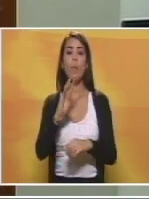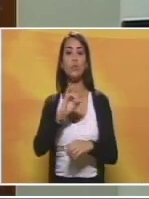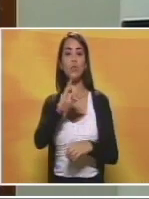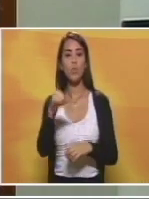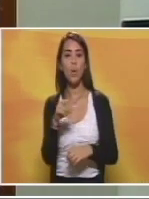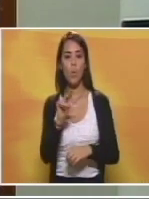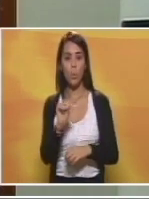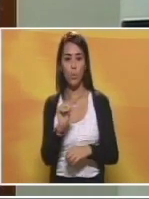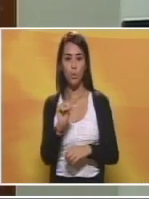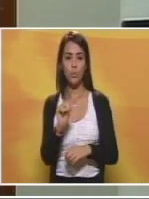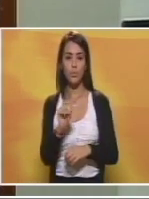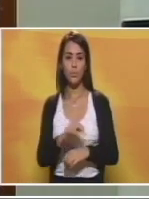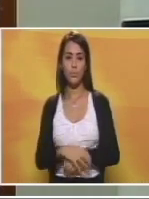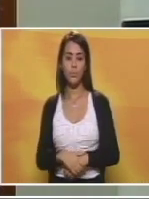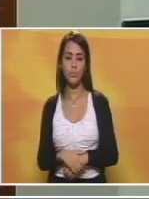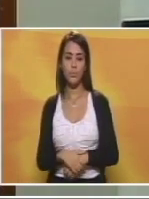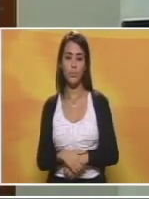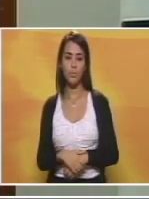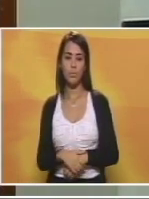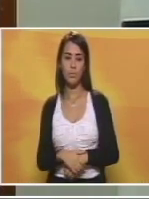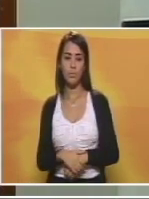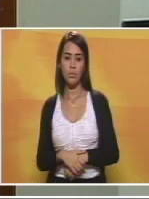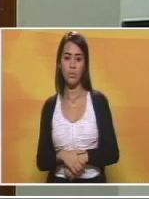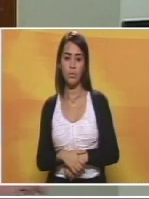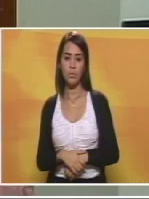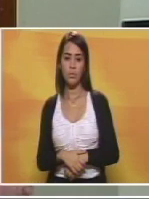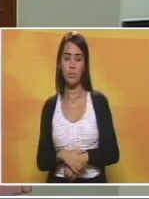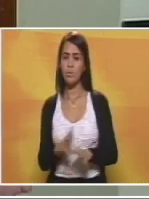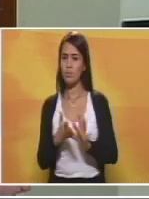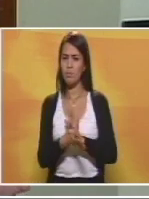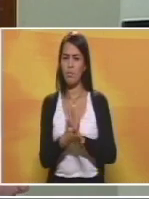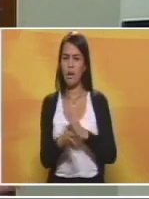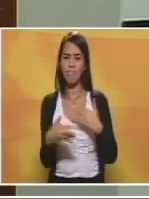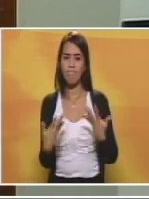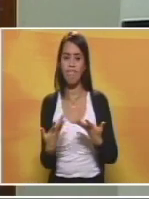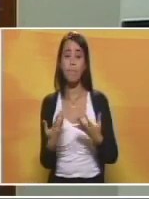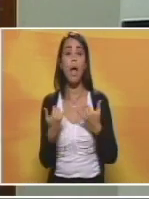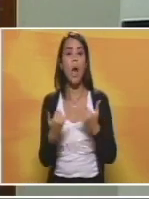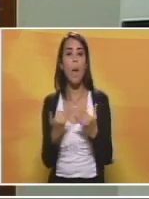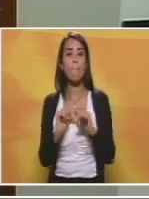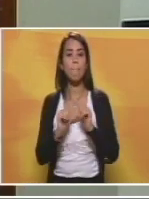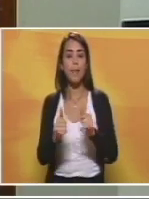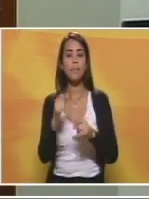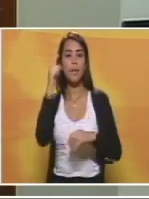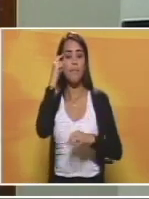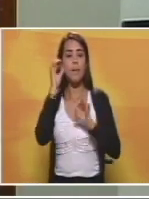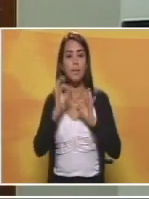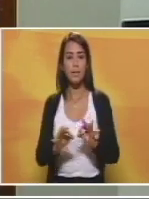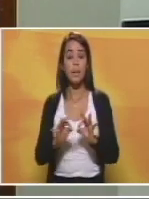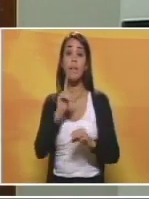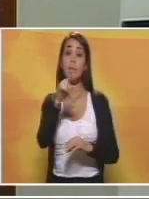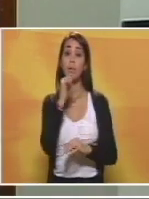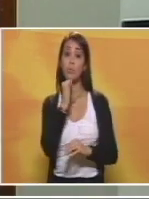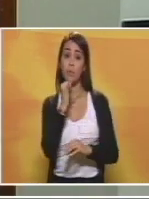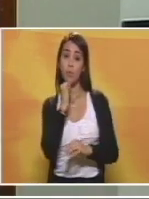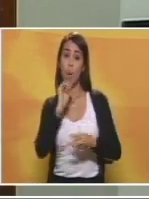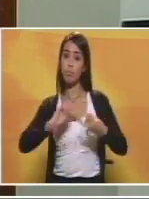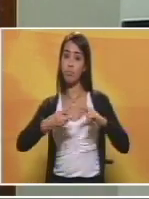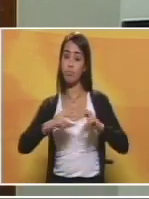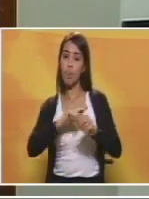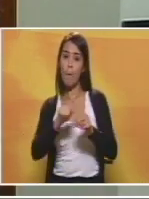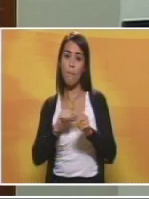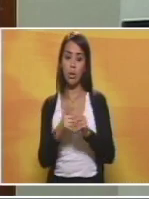de junio en la adecuación ha sido la adecuada para que esto entra en vigencia durante esa fecha y también señaló que una reconversión